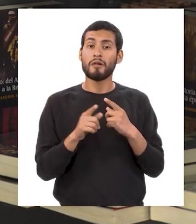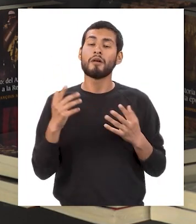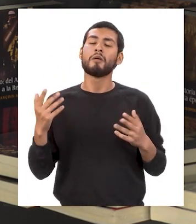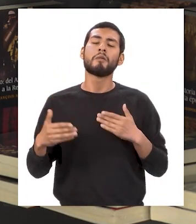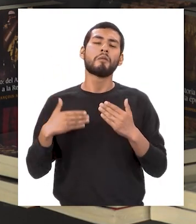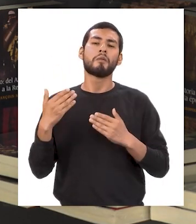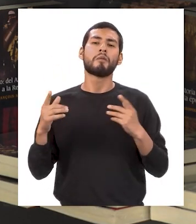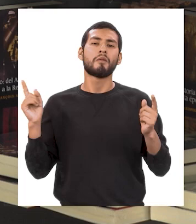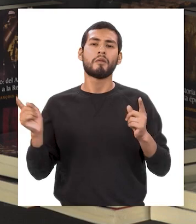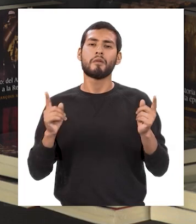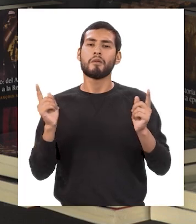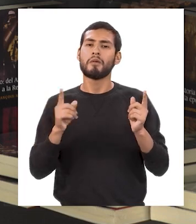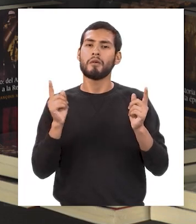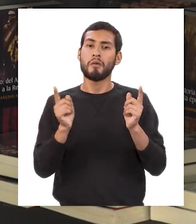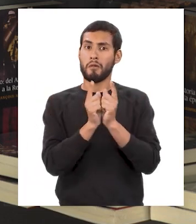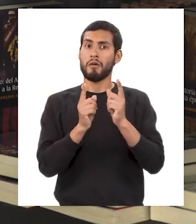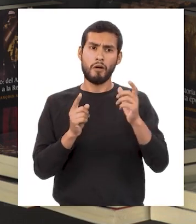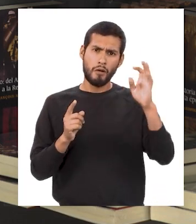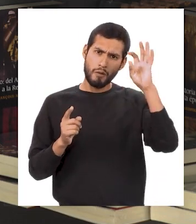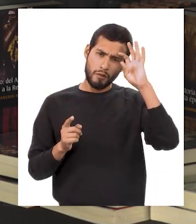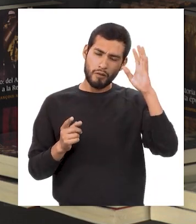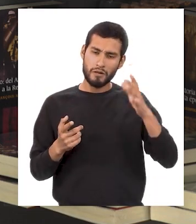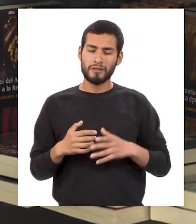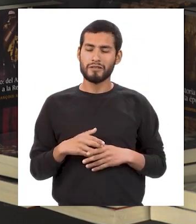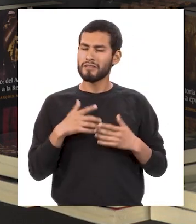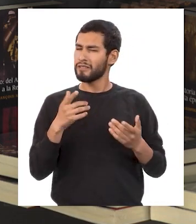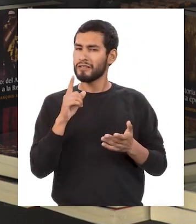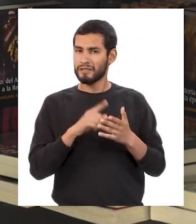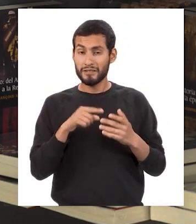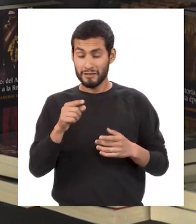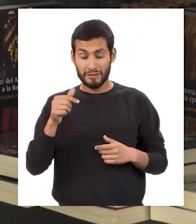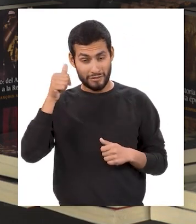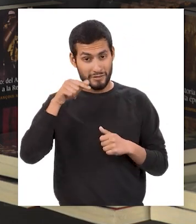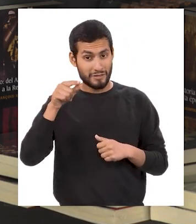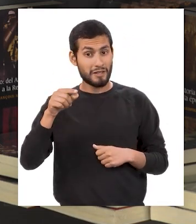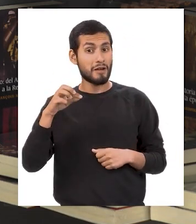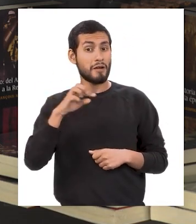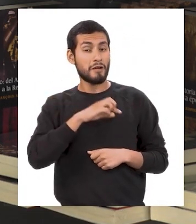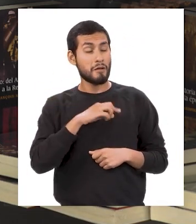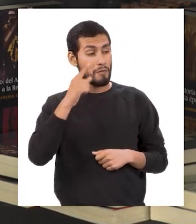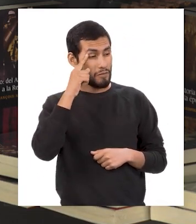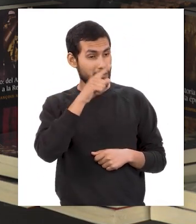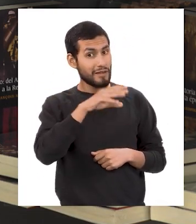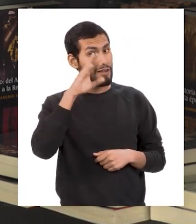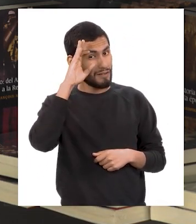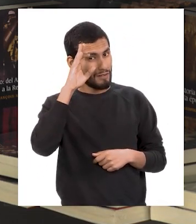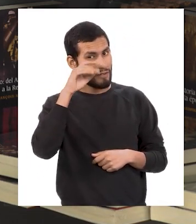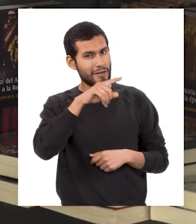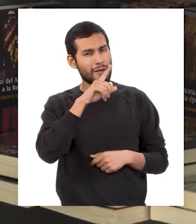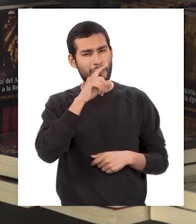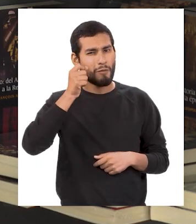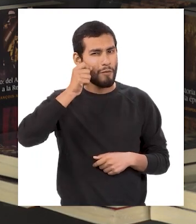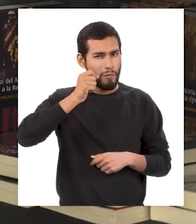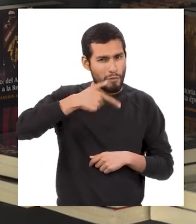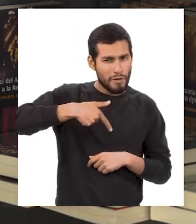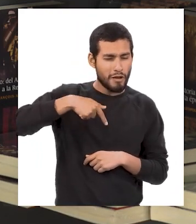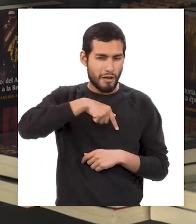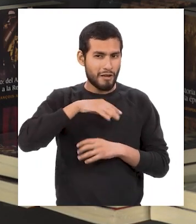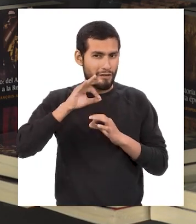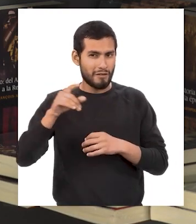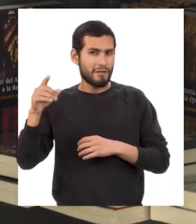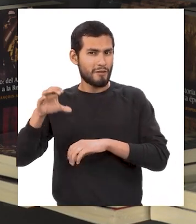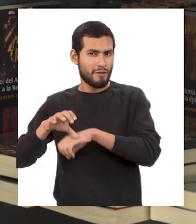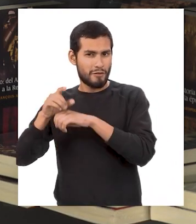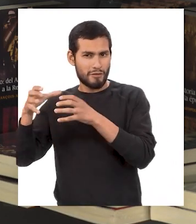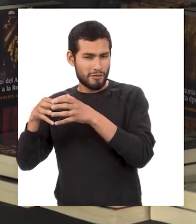camino se encontró con el comandante Fix. Recordemos que Passepartout cree que el comandante Fix es un espía enviado por